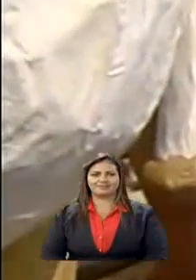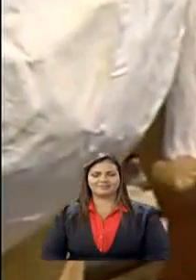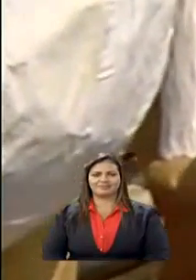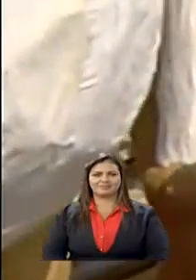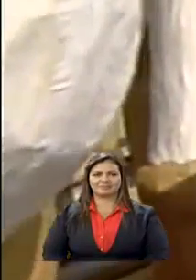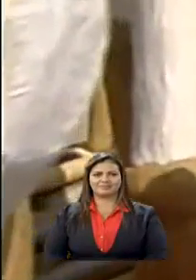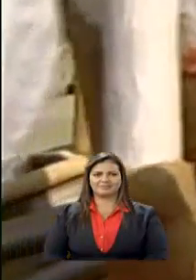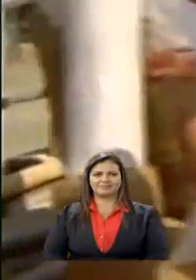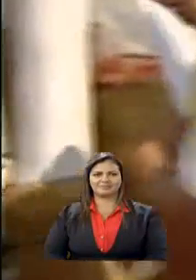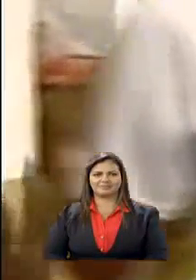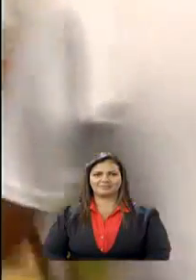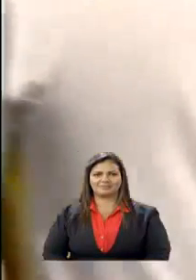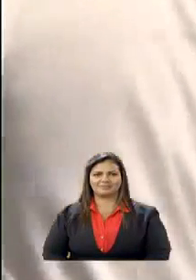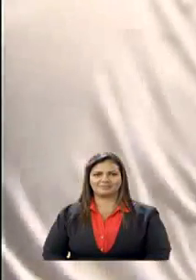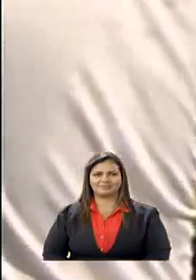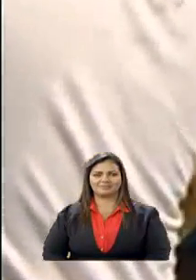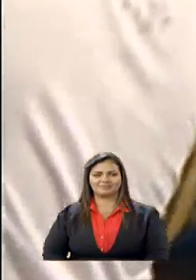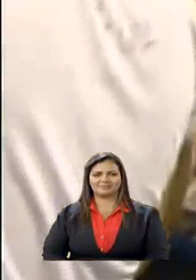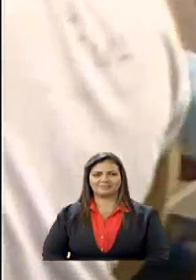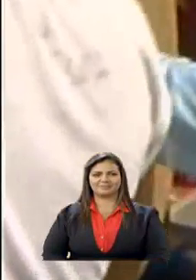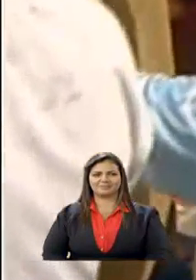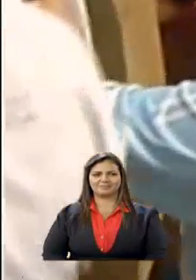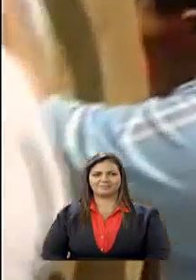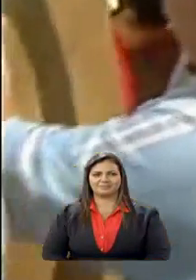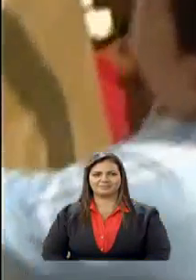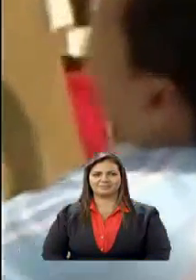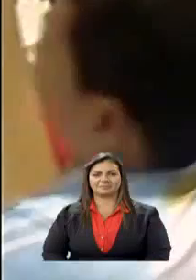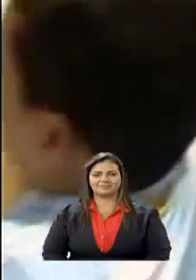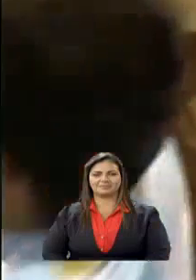Yo no olvido al año viejo, porque me ha dejado